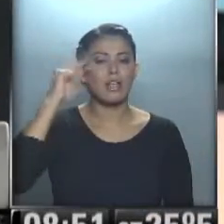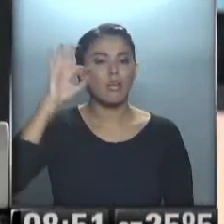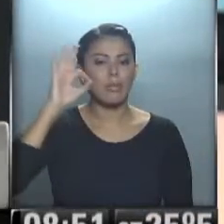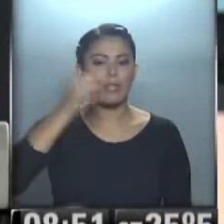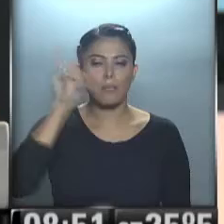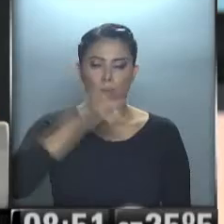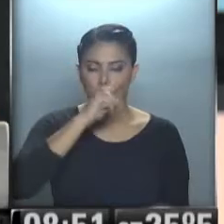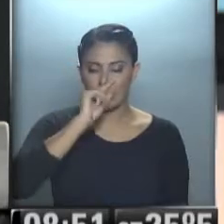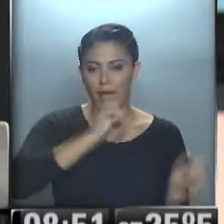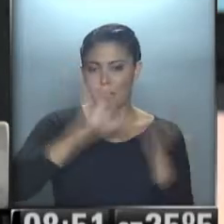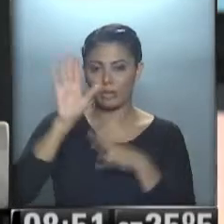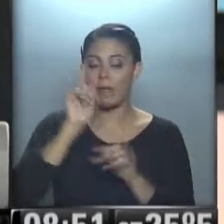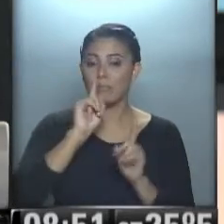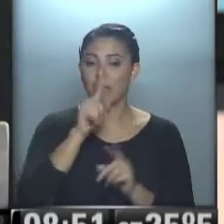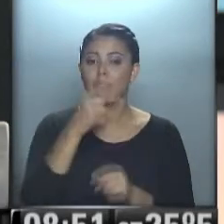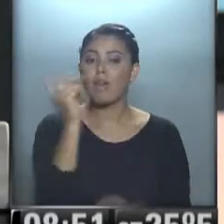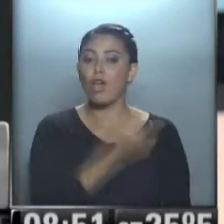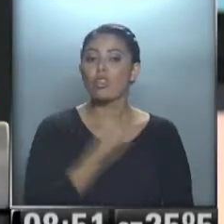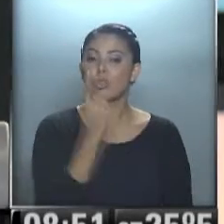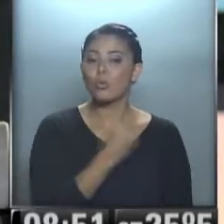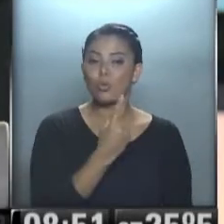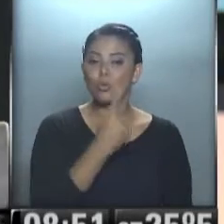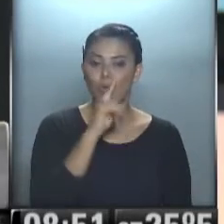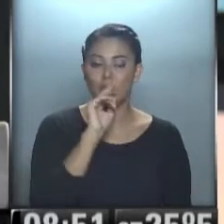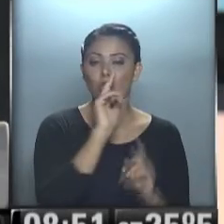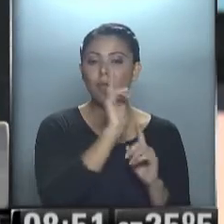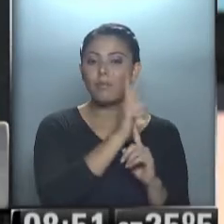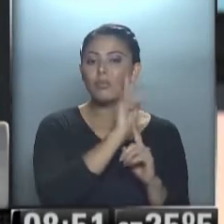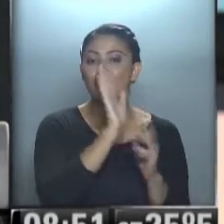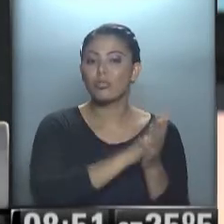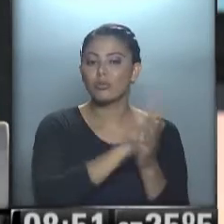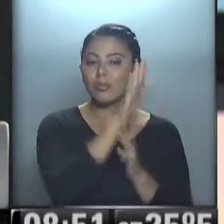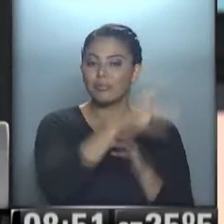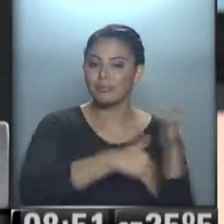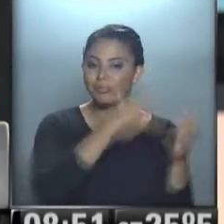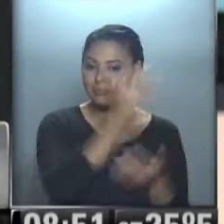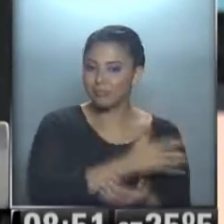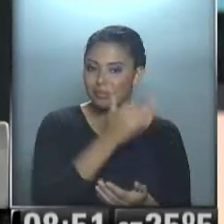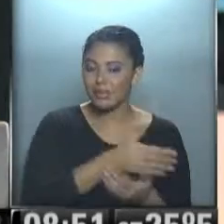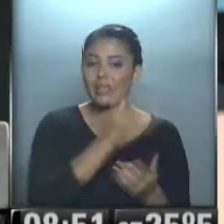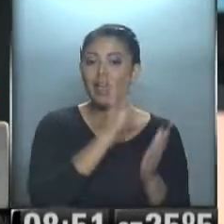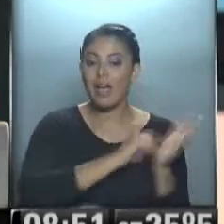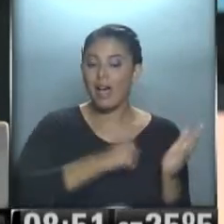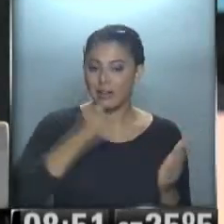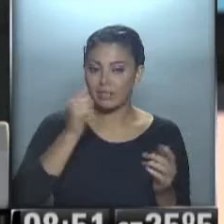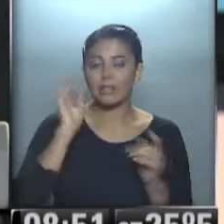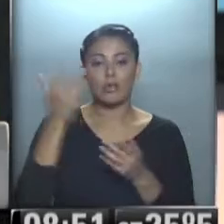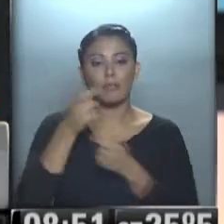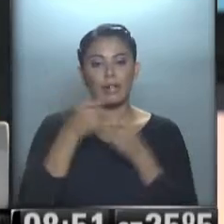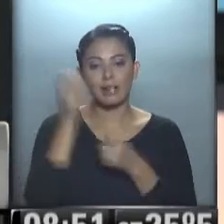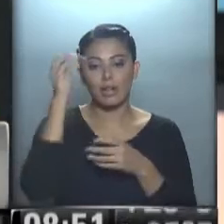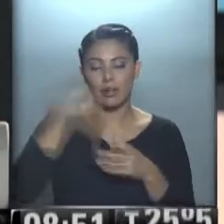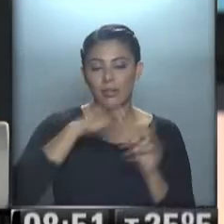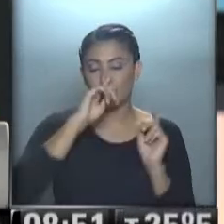está cerealeras son dueñas de los molinos harineros es decir que manejan todo el tema del abastecimiento de trigo para harina tanto para el mercado interno para